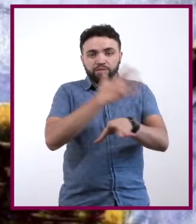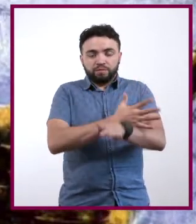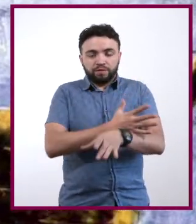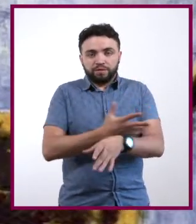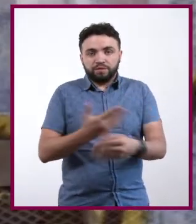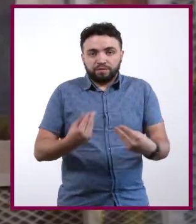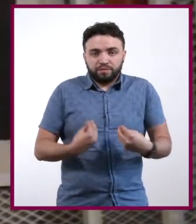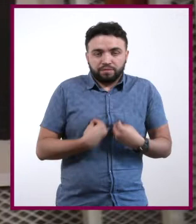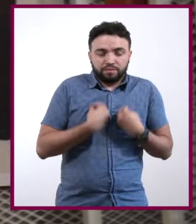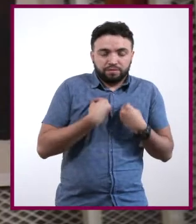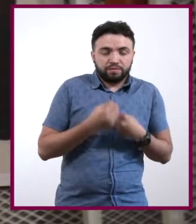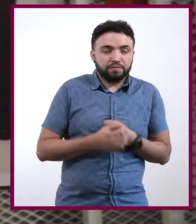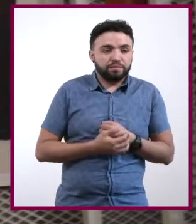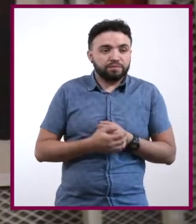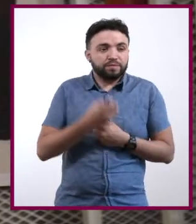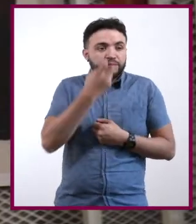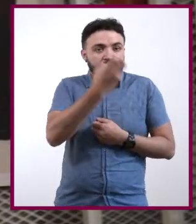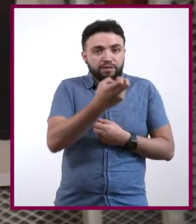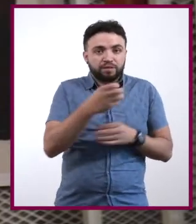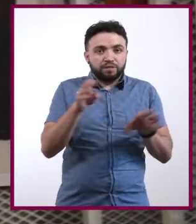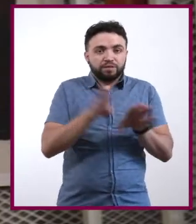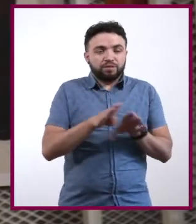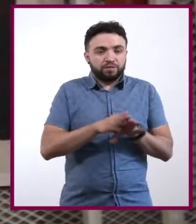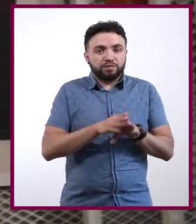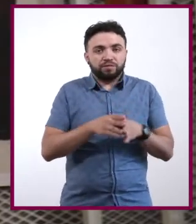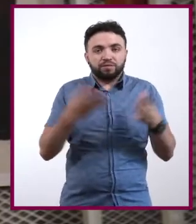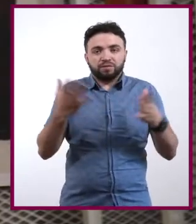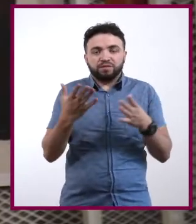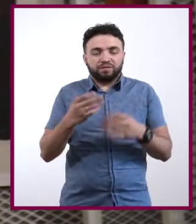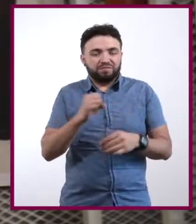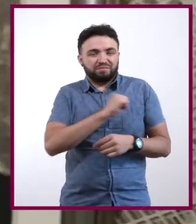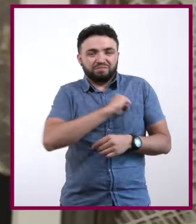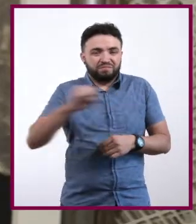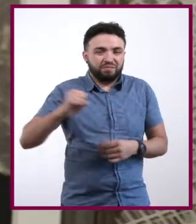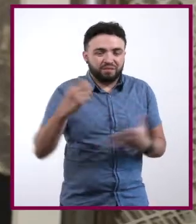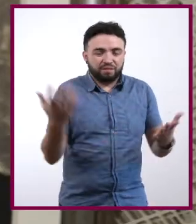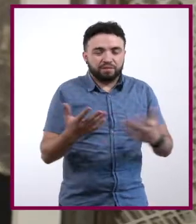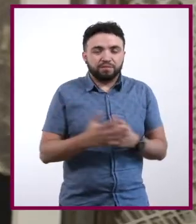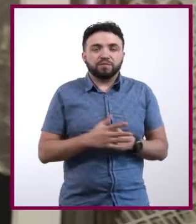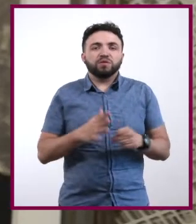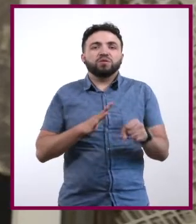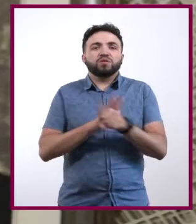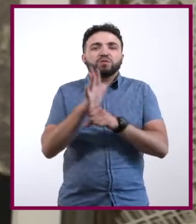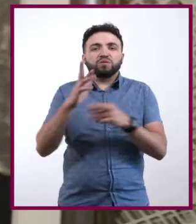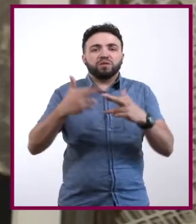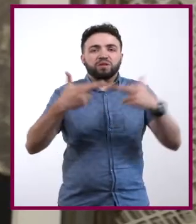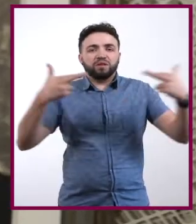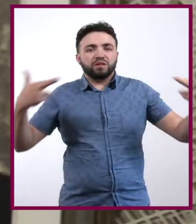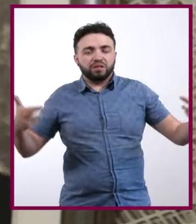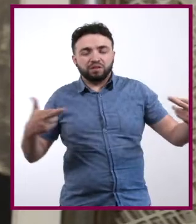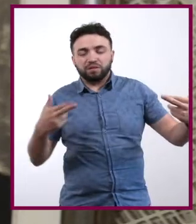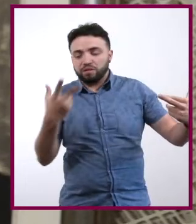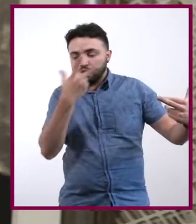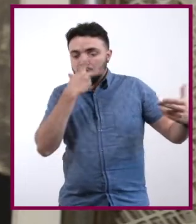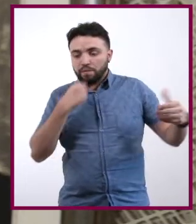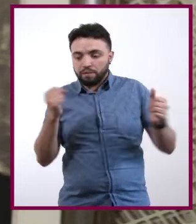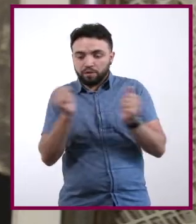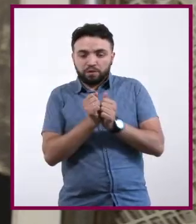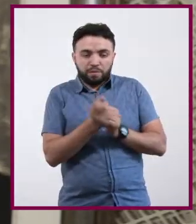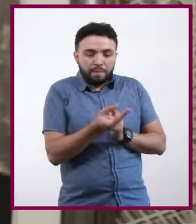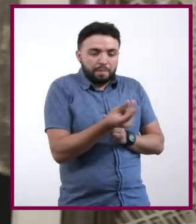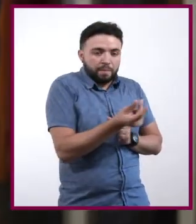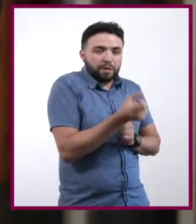vida. Se convierten en depredadores también. ¿Cuál es la relación del hombre con el perro que a Tamayo le